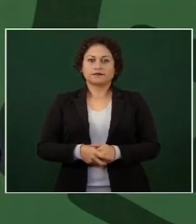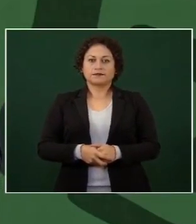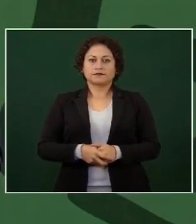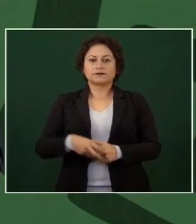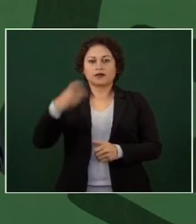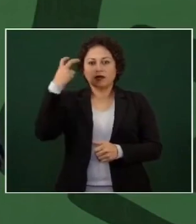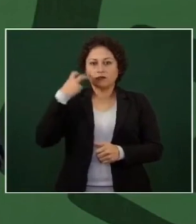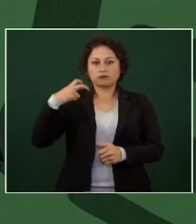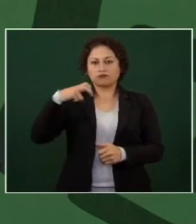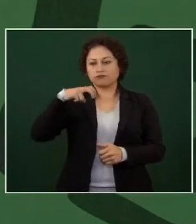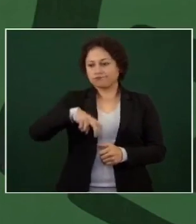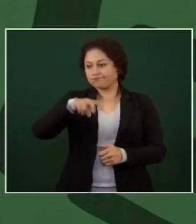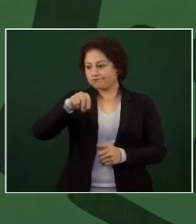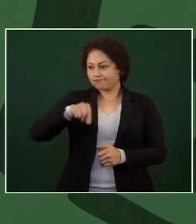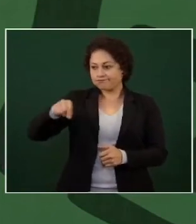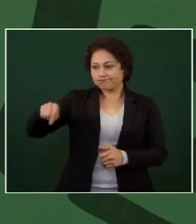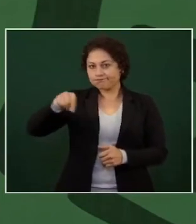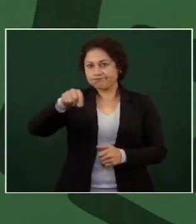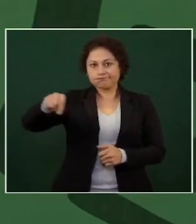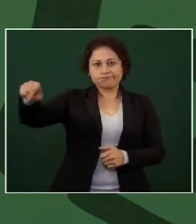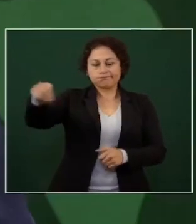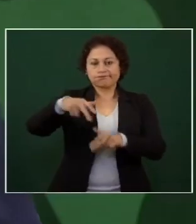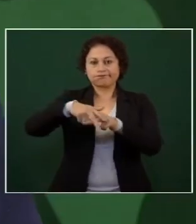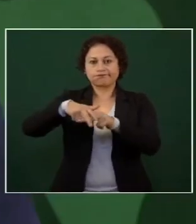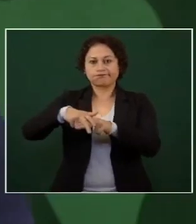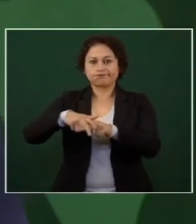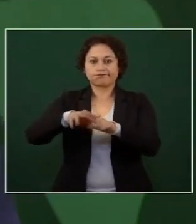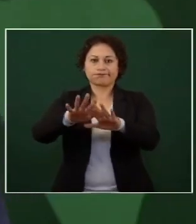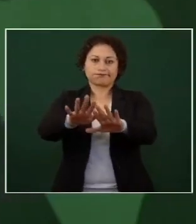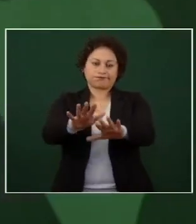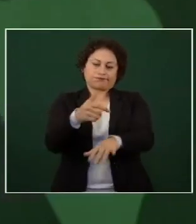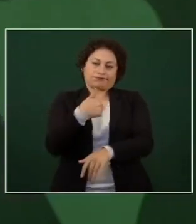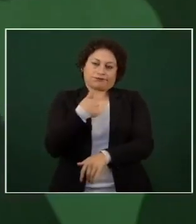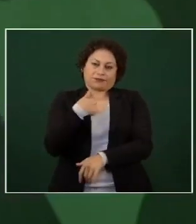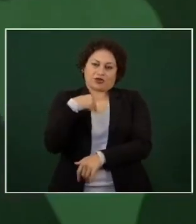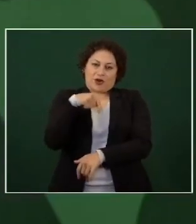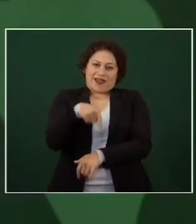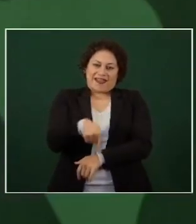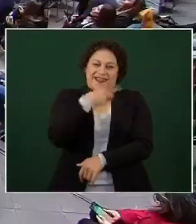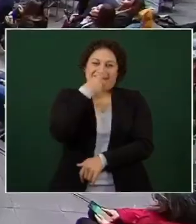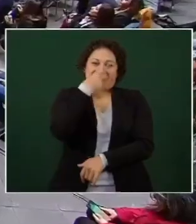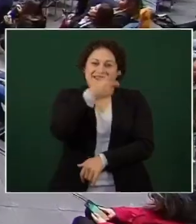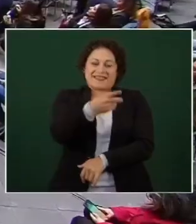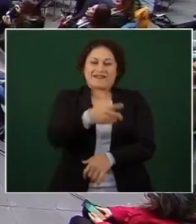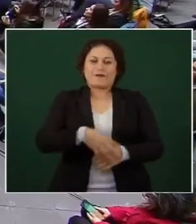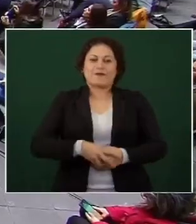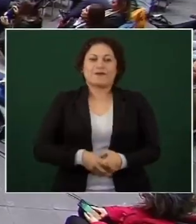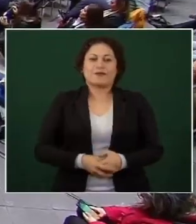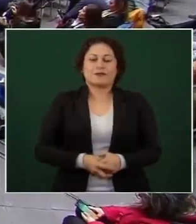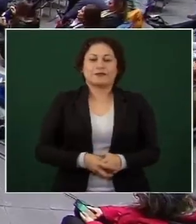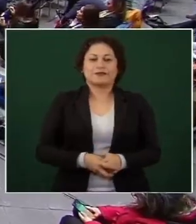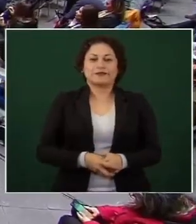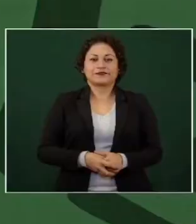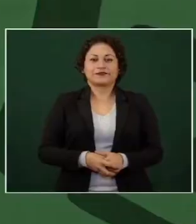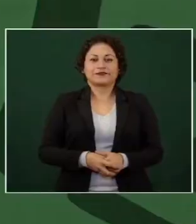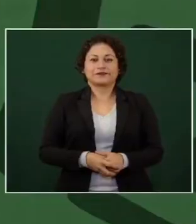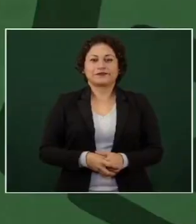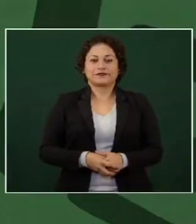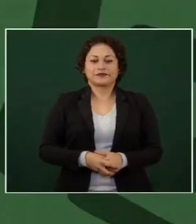toda la ruta. Es que lo digo aquí y y